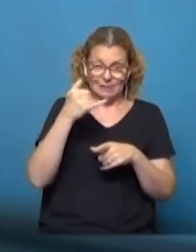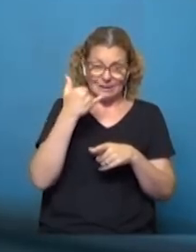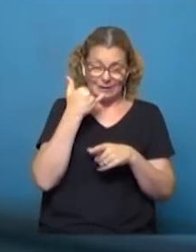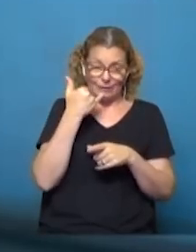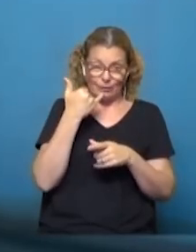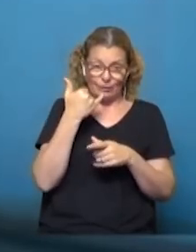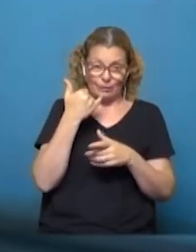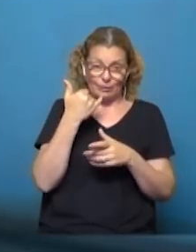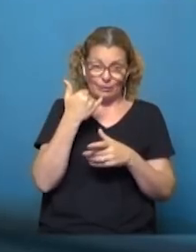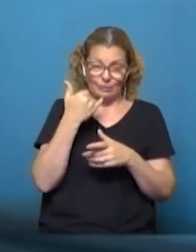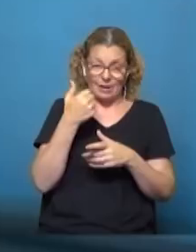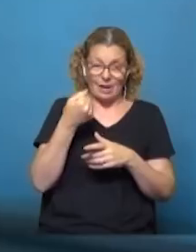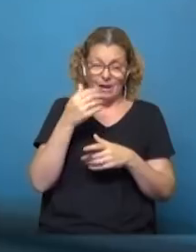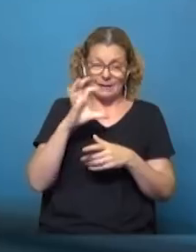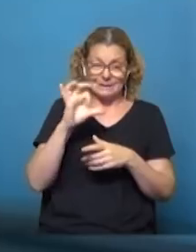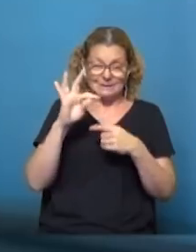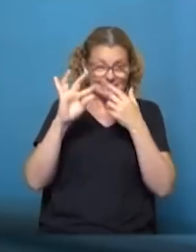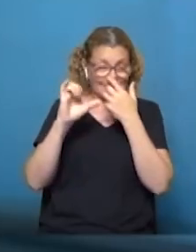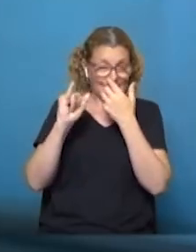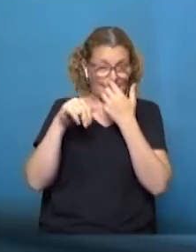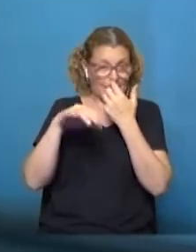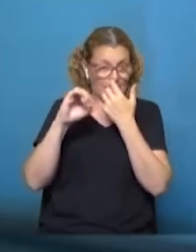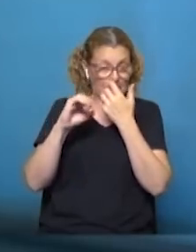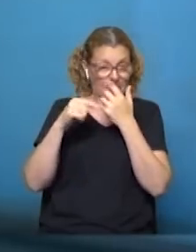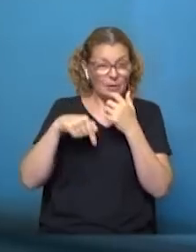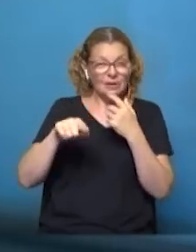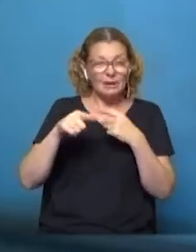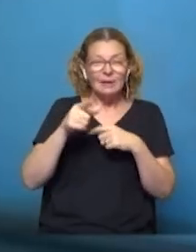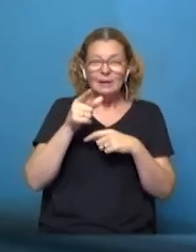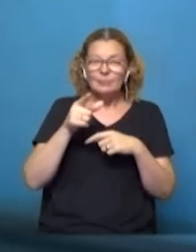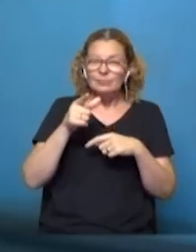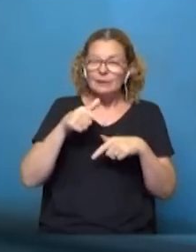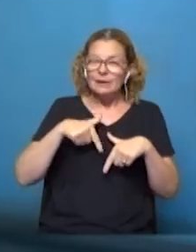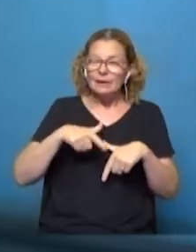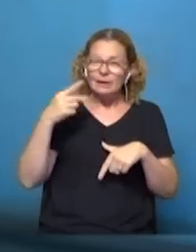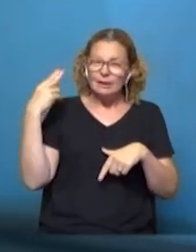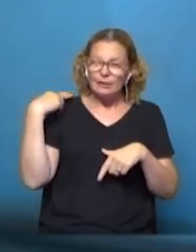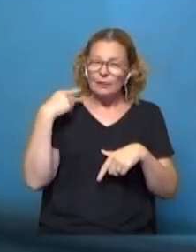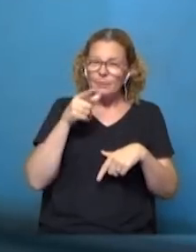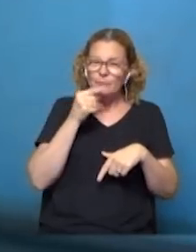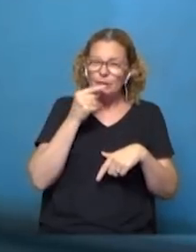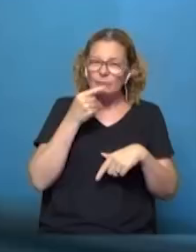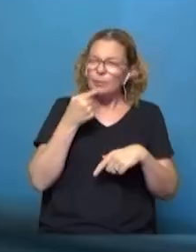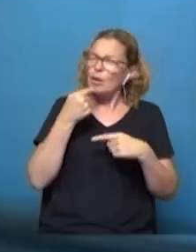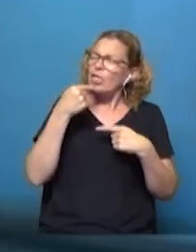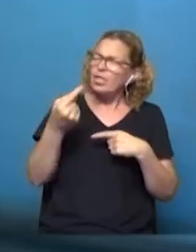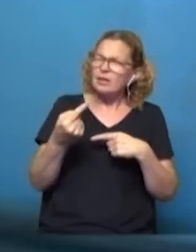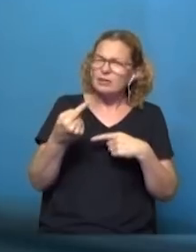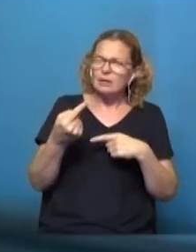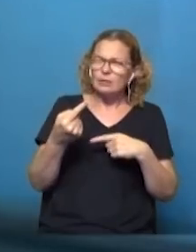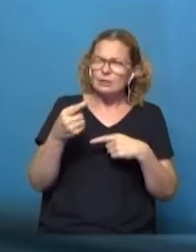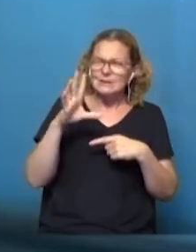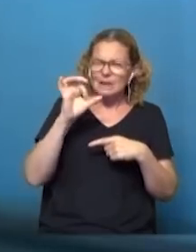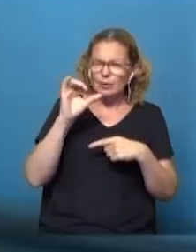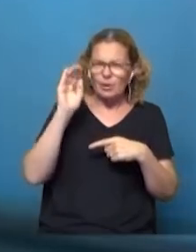celular de astesiano pero este jefe de policía no solo dijo insultó a un senador de la república que es grave